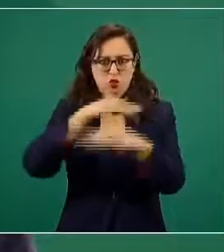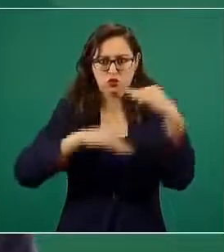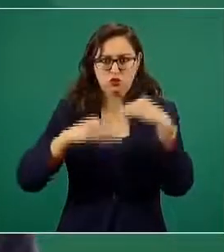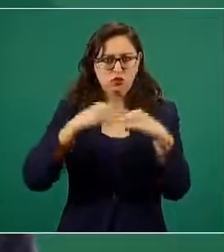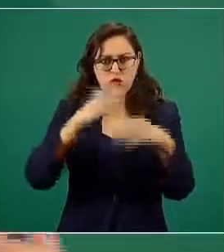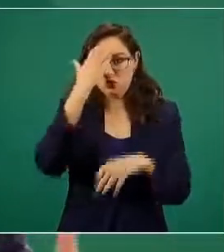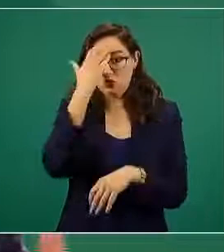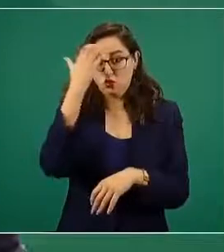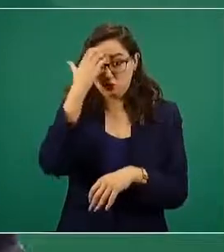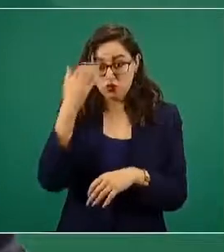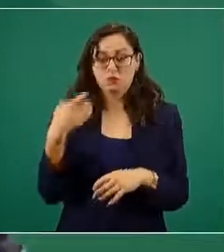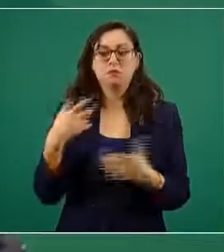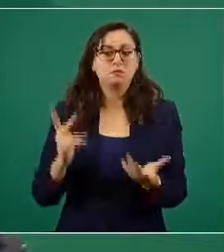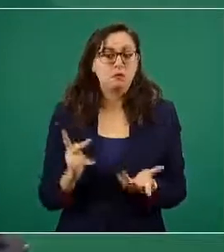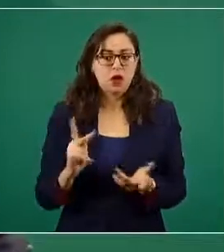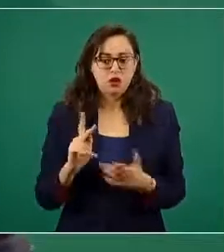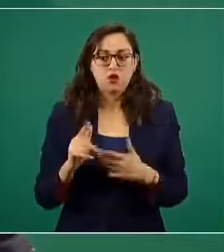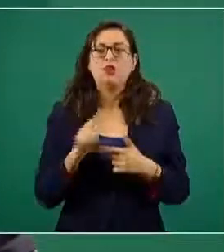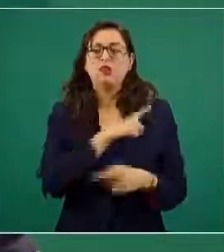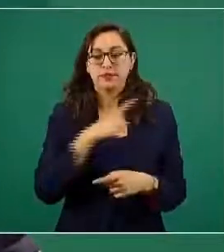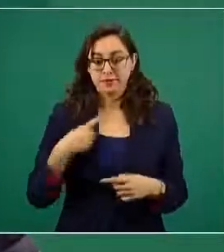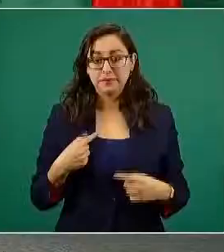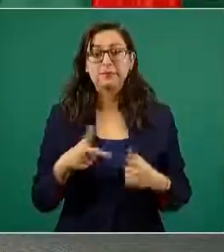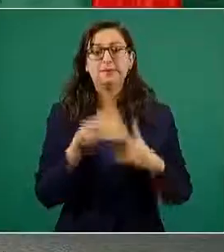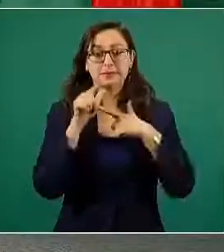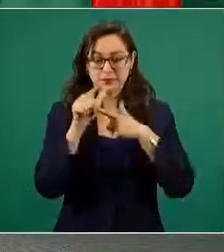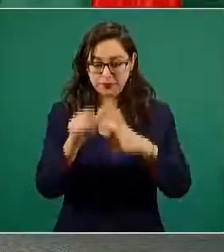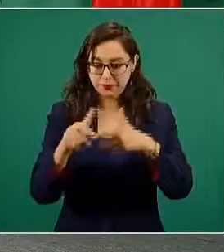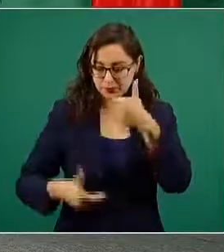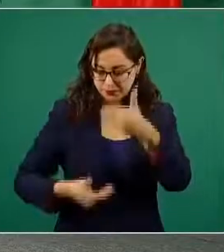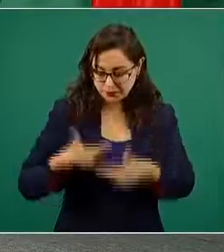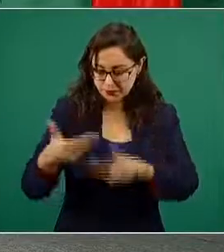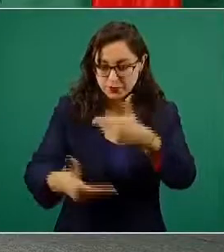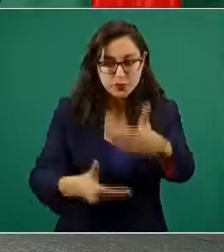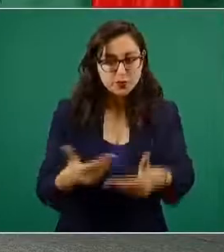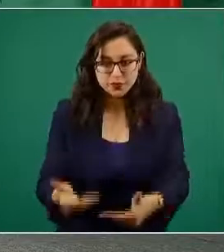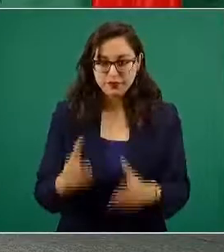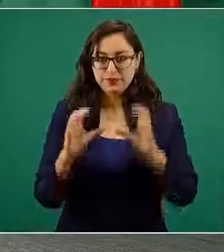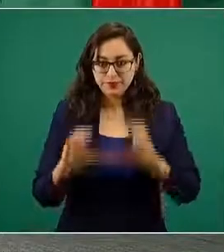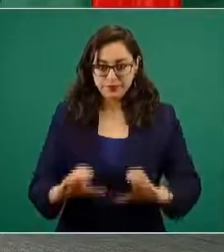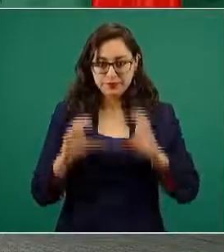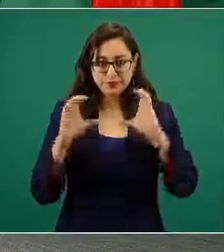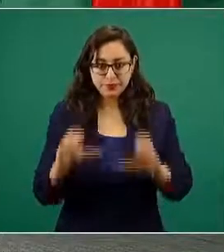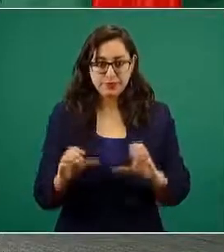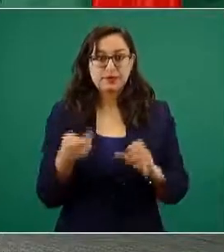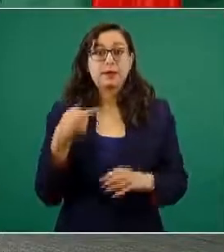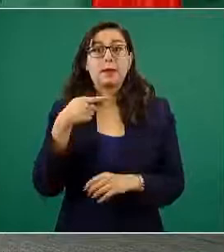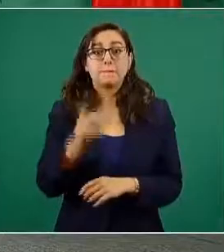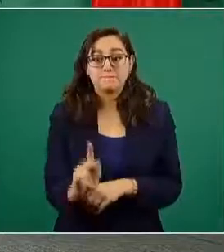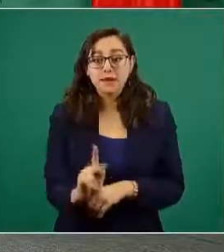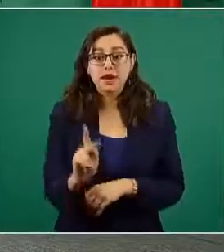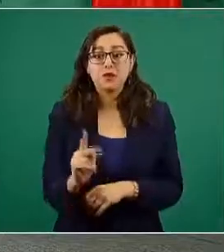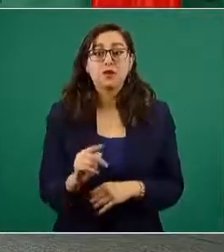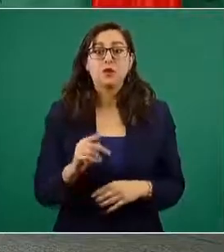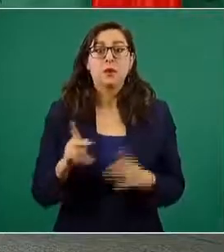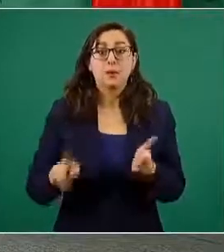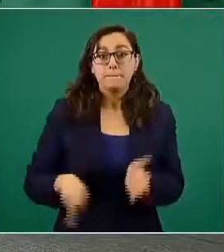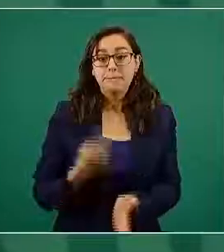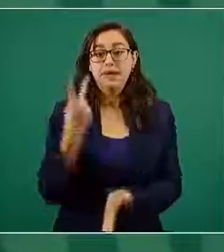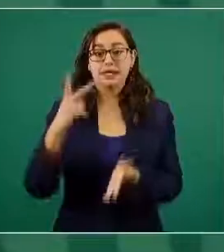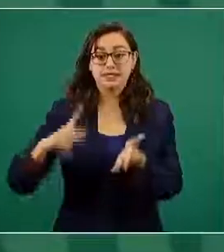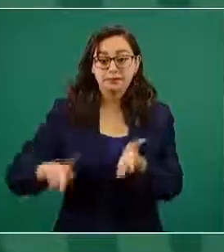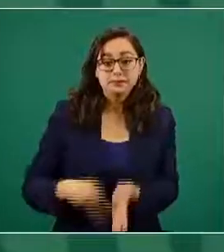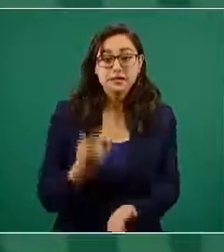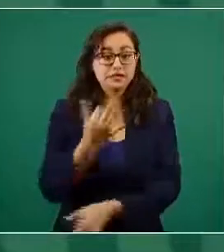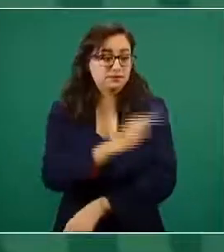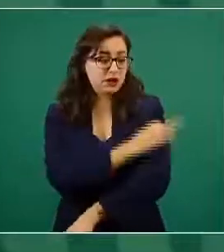vacunación, pero cada día que pasa en el que podamos estar vacunando, cada nuevo embarque como el que llegará hoy